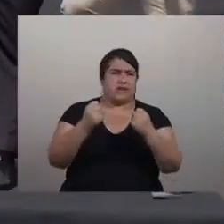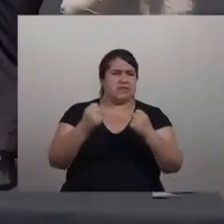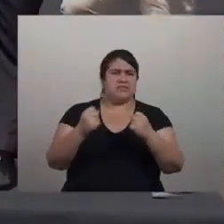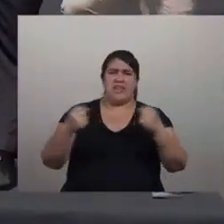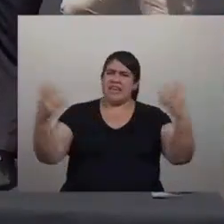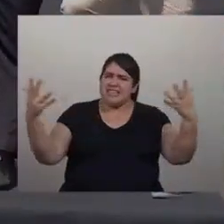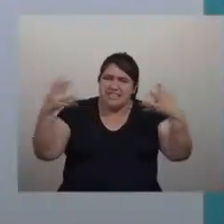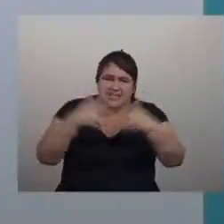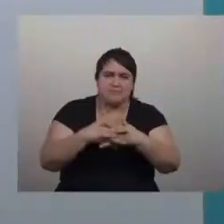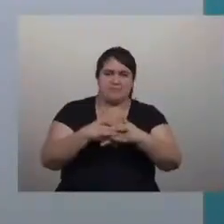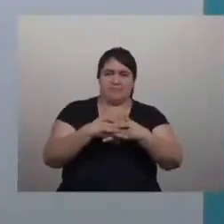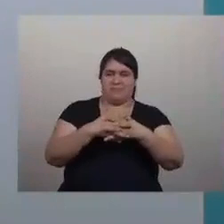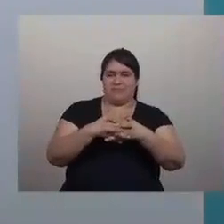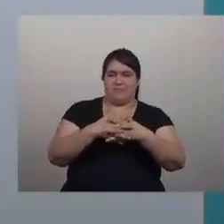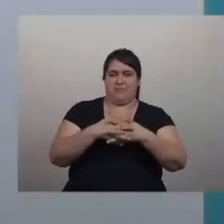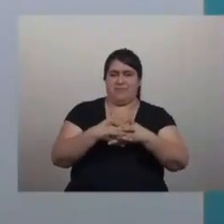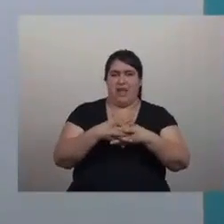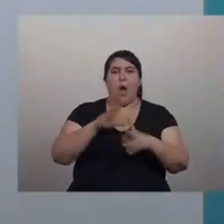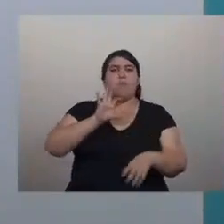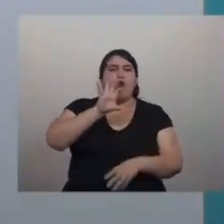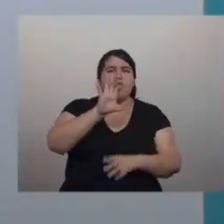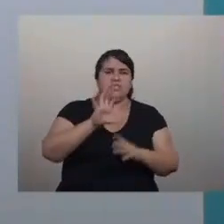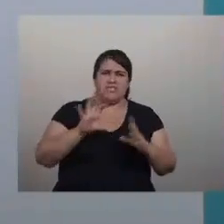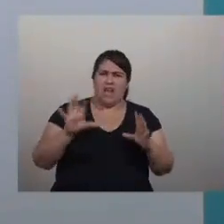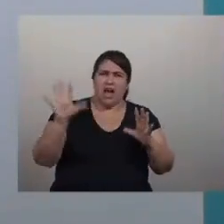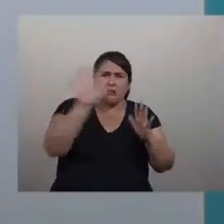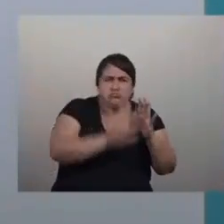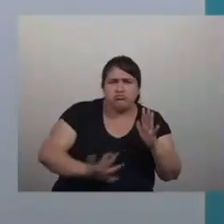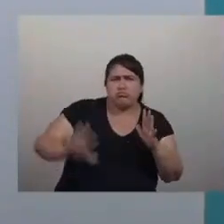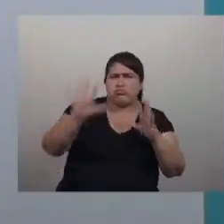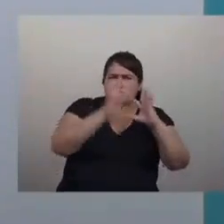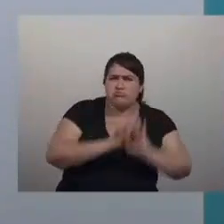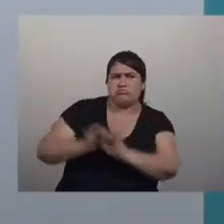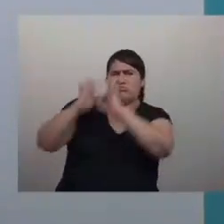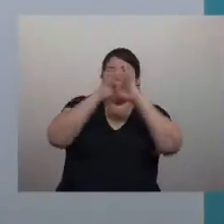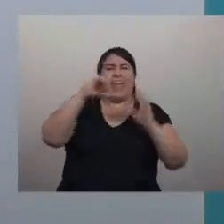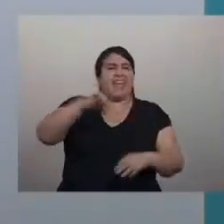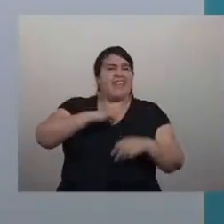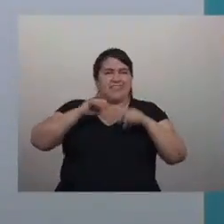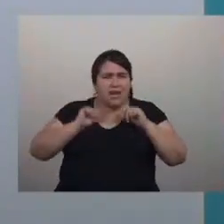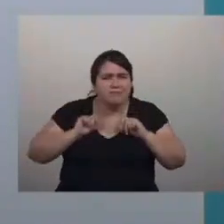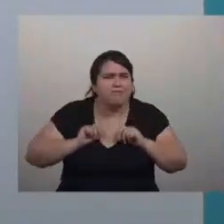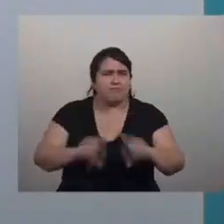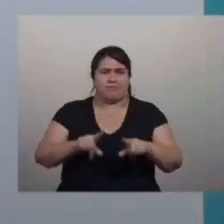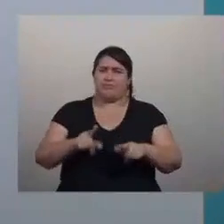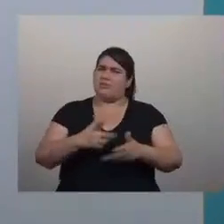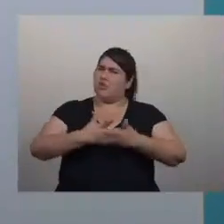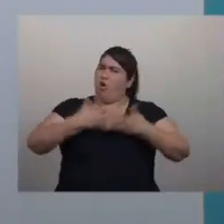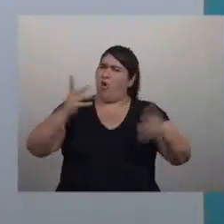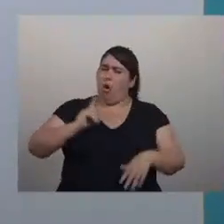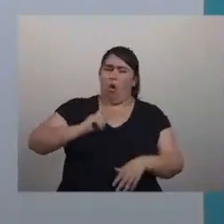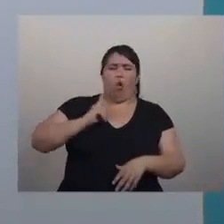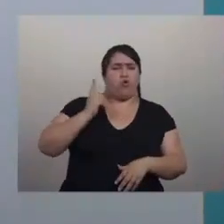integrada por una provincia con su identidad por una provincia con un enorme